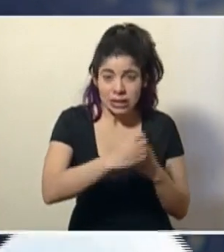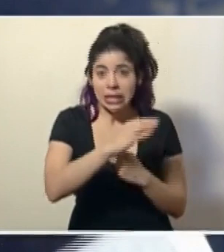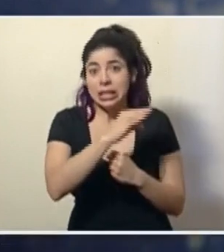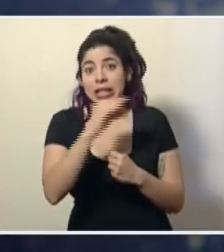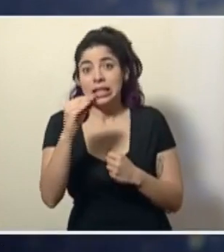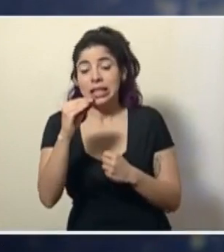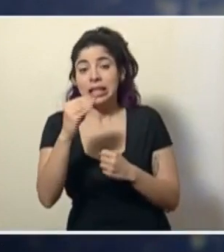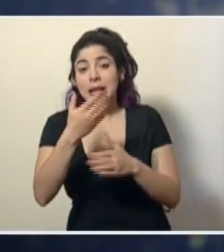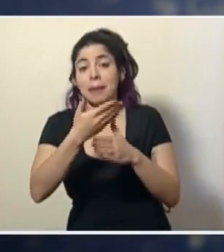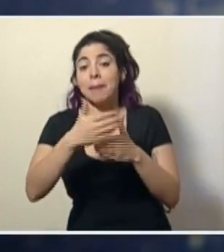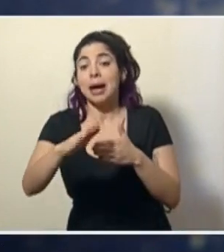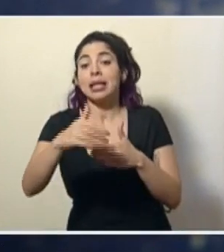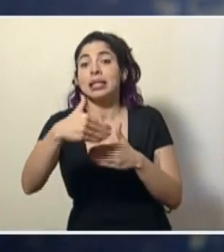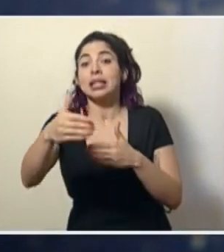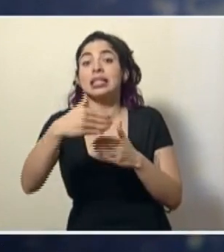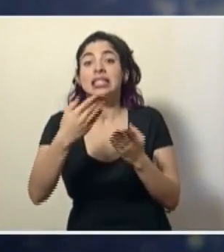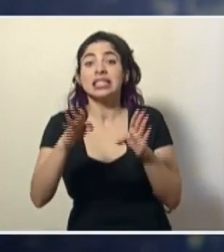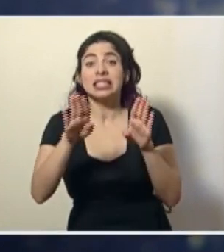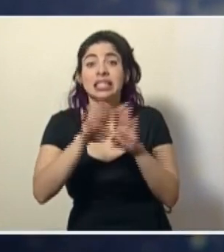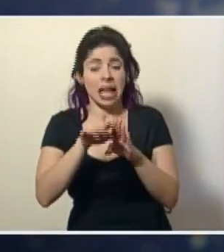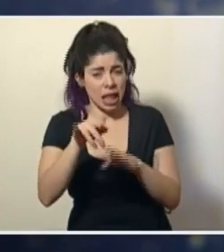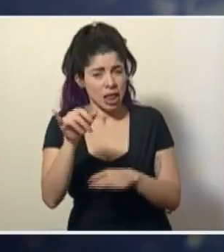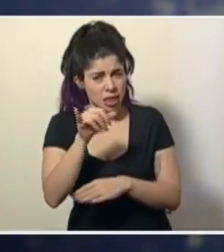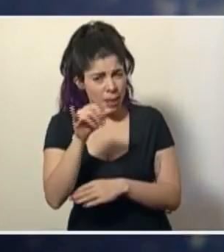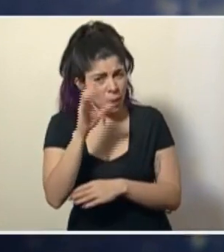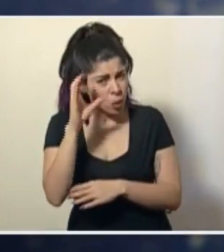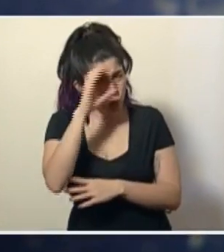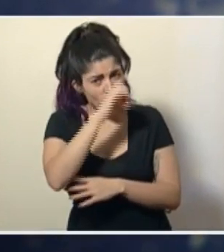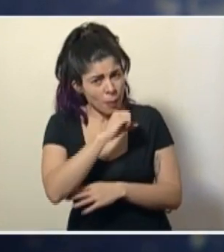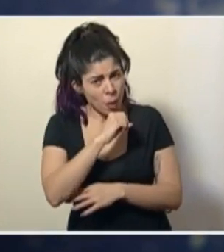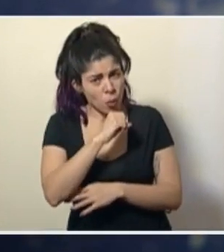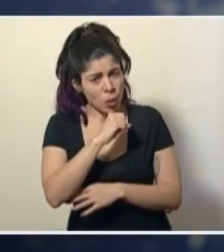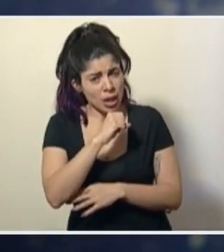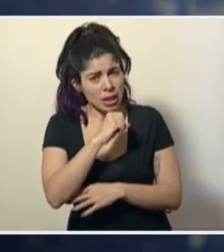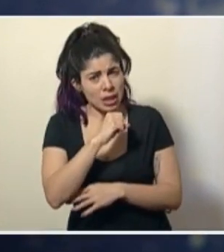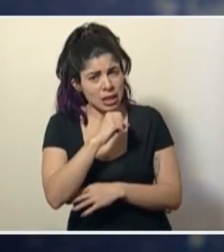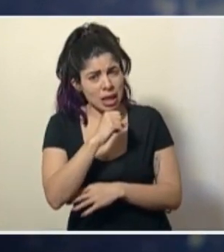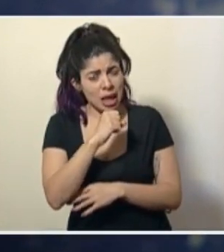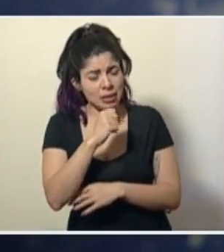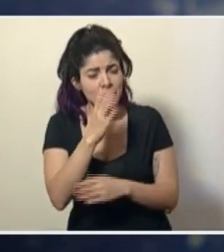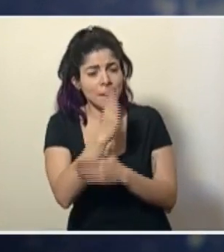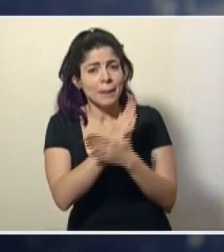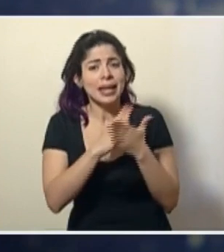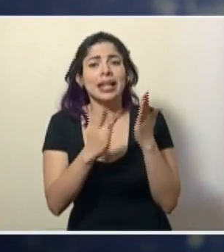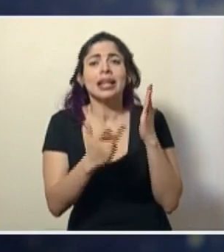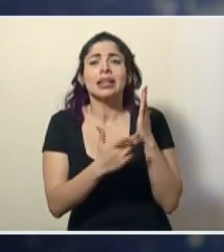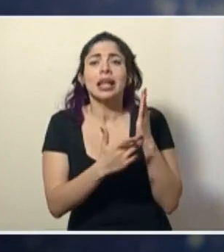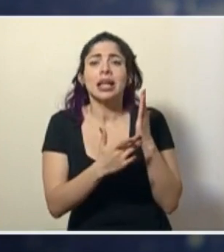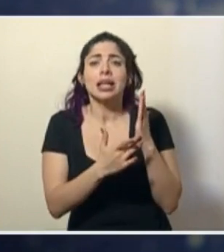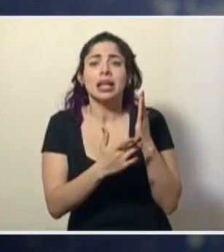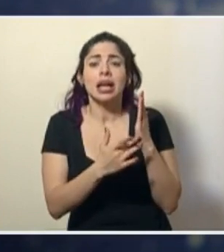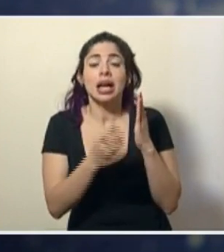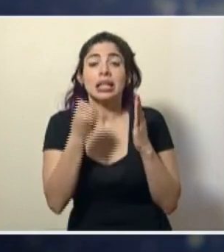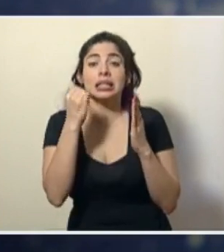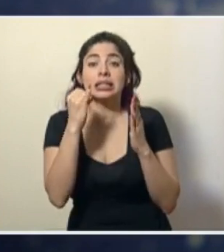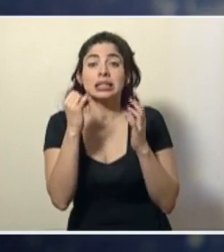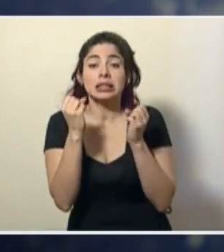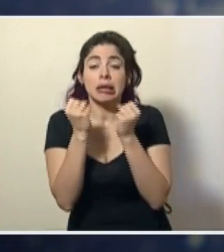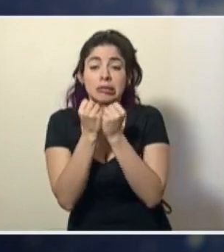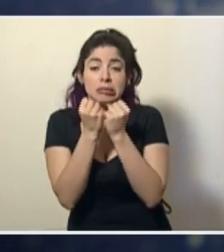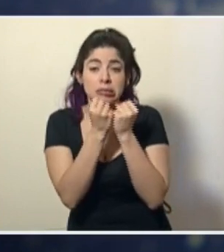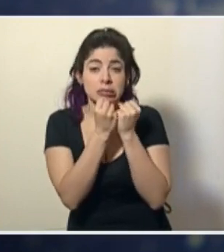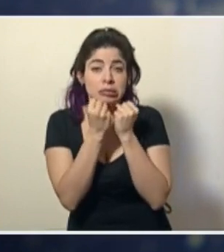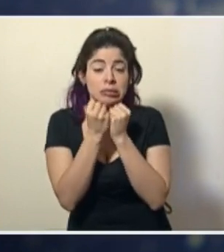y la etapa de cierre, también se toma en cuenta en los aspectos técnicos las aglomeraciones que se